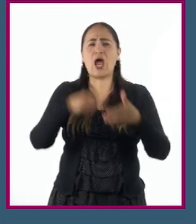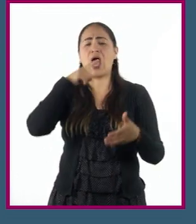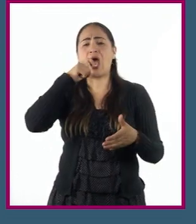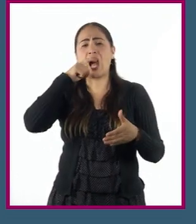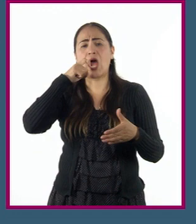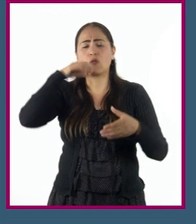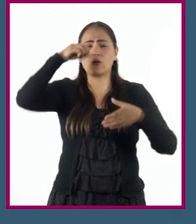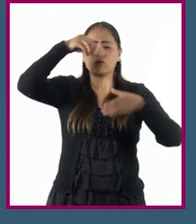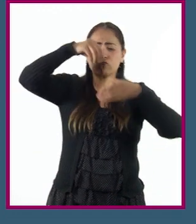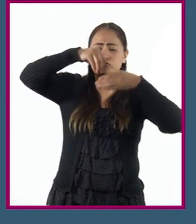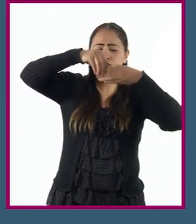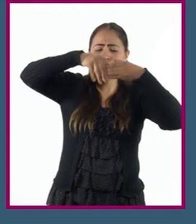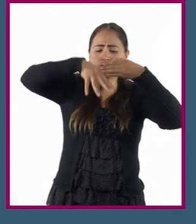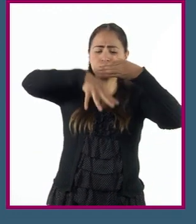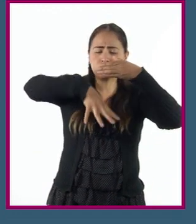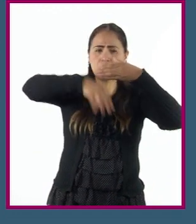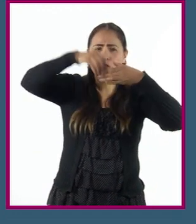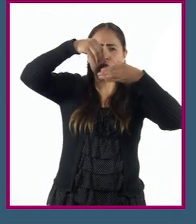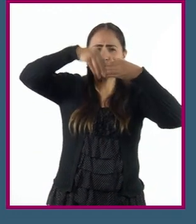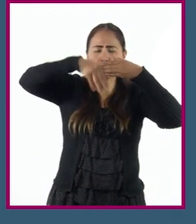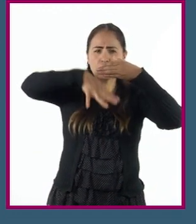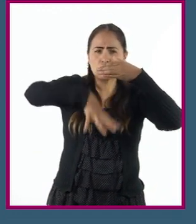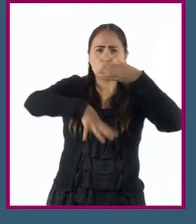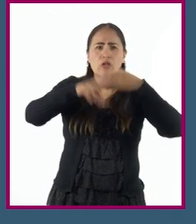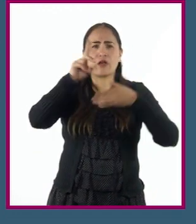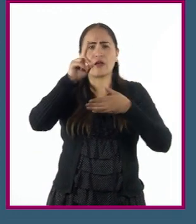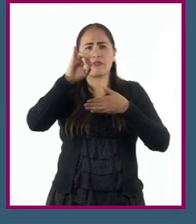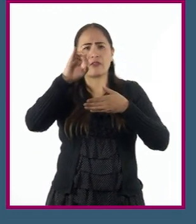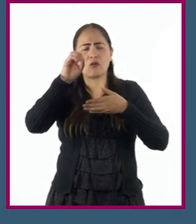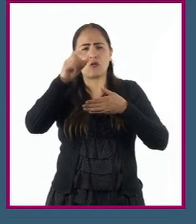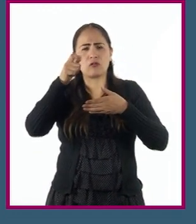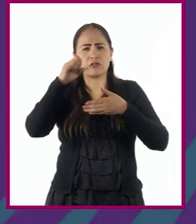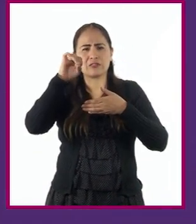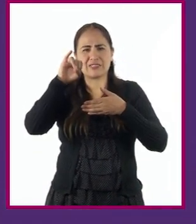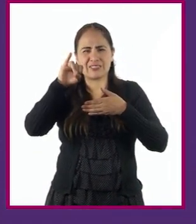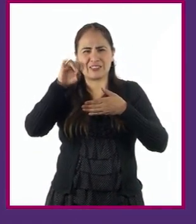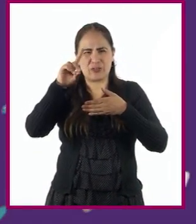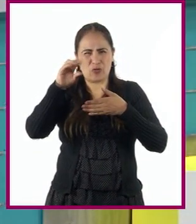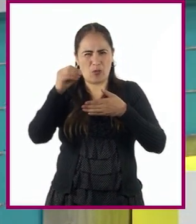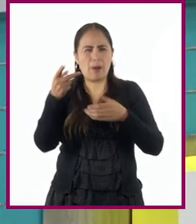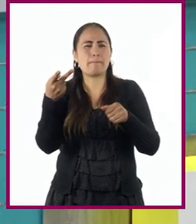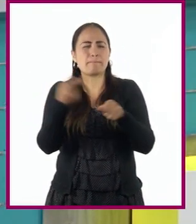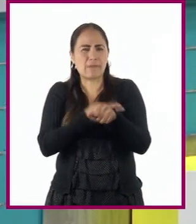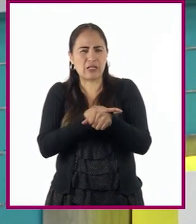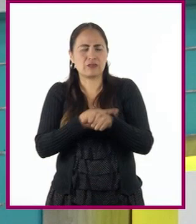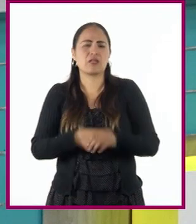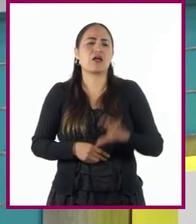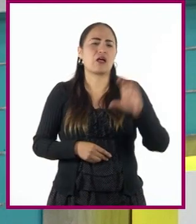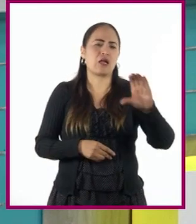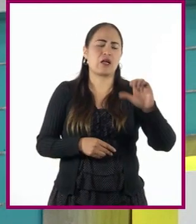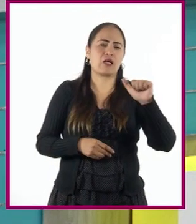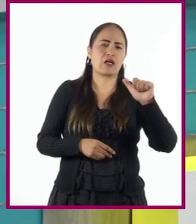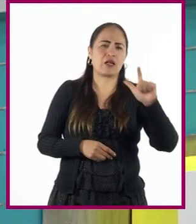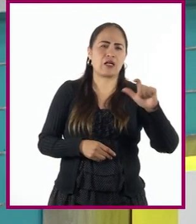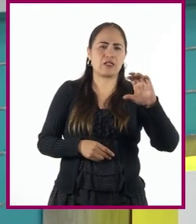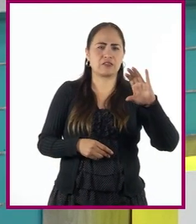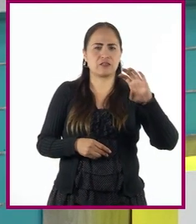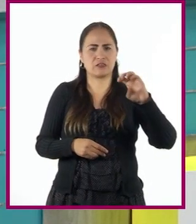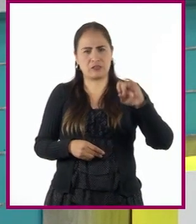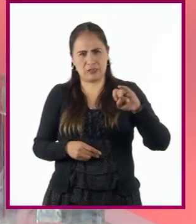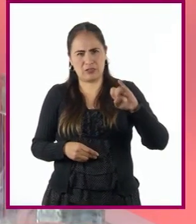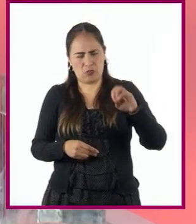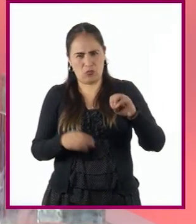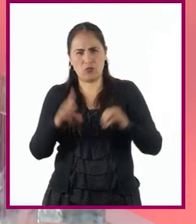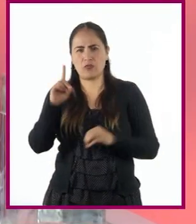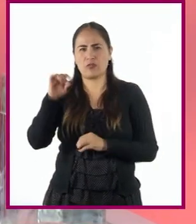filtra a través de la roca, lleva dióxido de carbono disuelto y ocurre la siguiente reacción. Carbonato de calcio en contacto con dióxido de